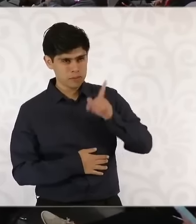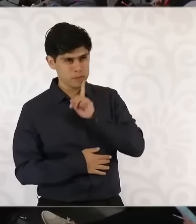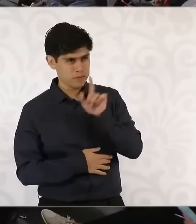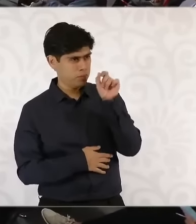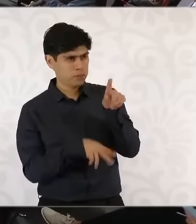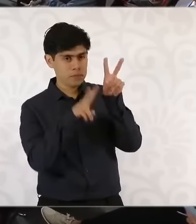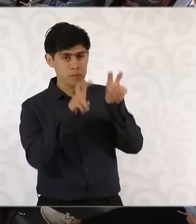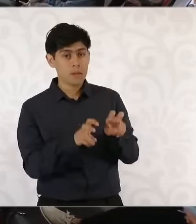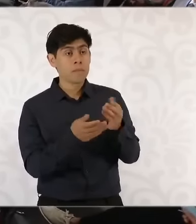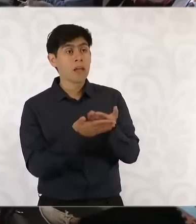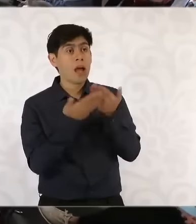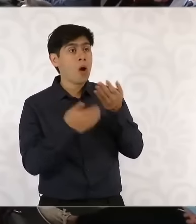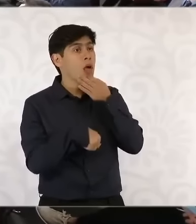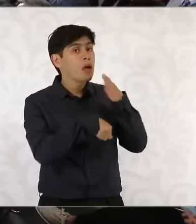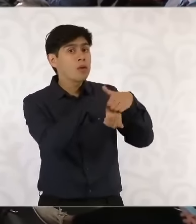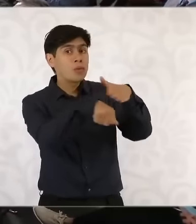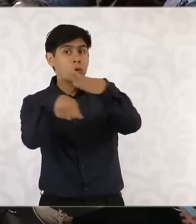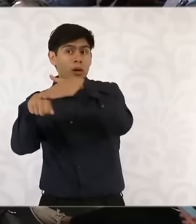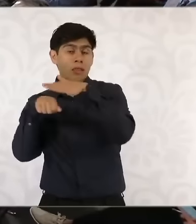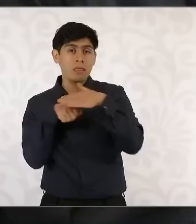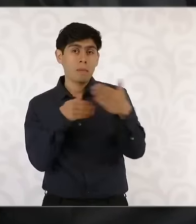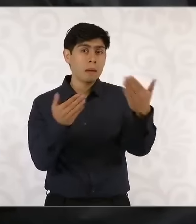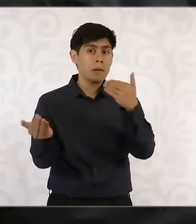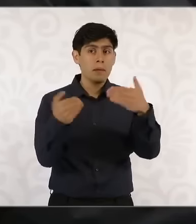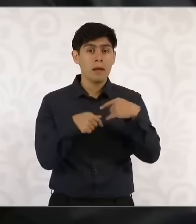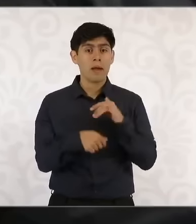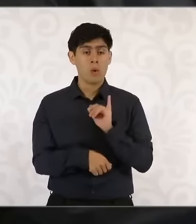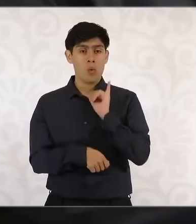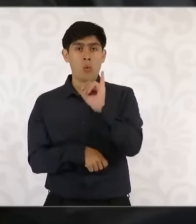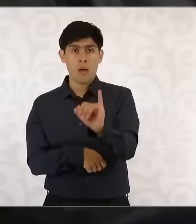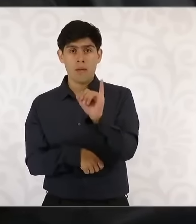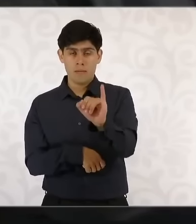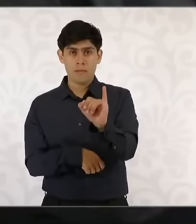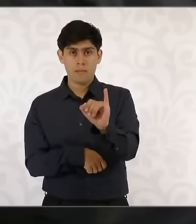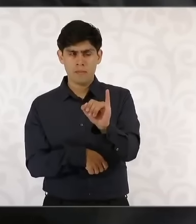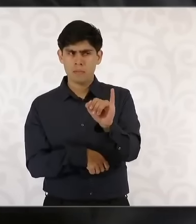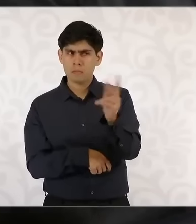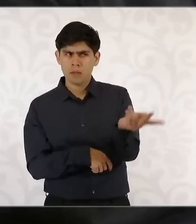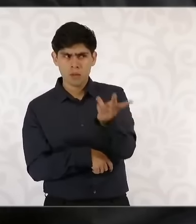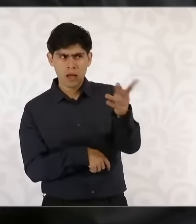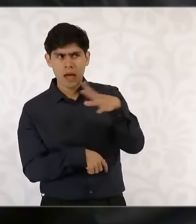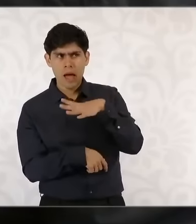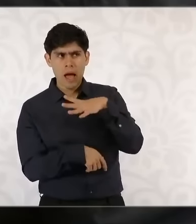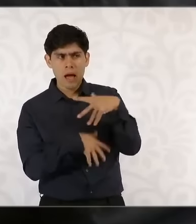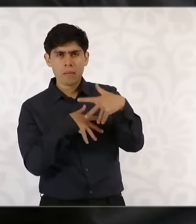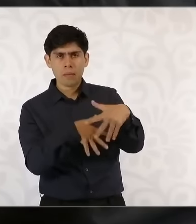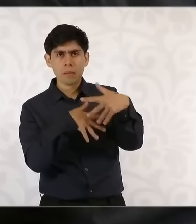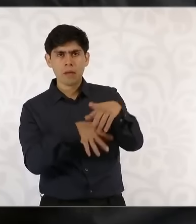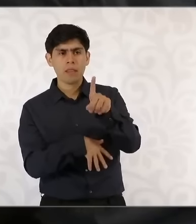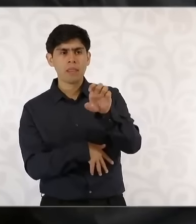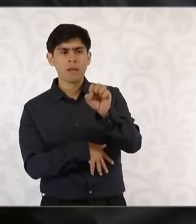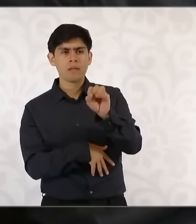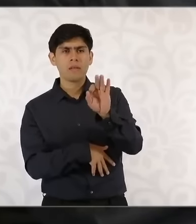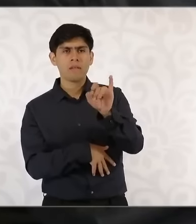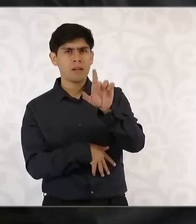están convocando ahora para el jueves, saber si este jueves también está programado el desfile, si habrá un cambio. Digo, aún no han mencionado las